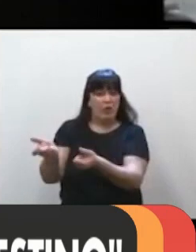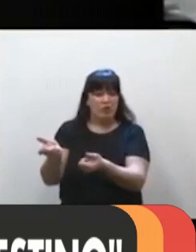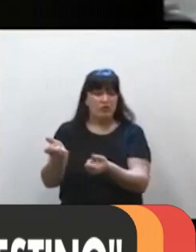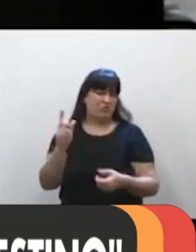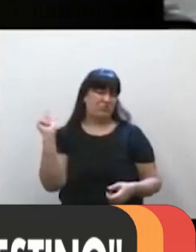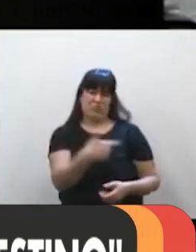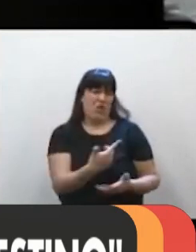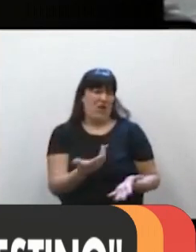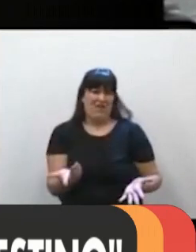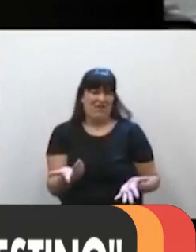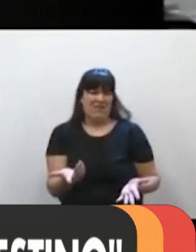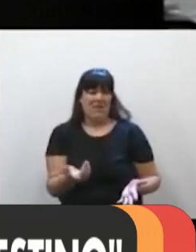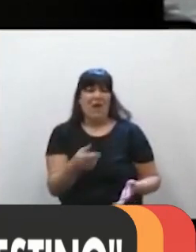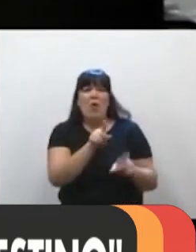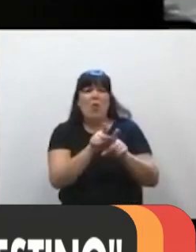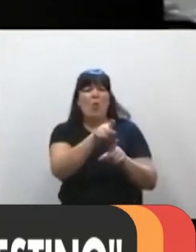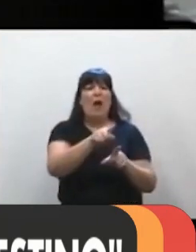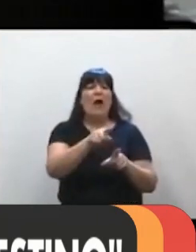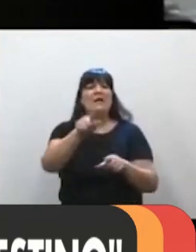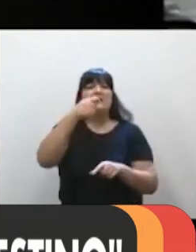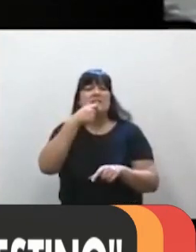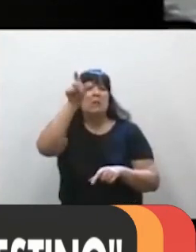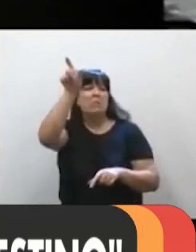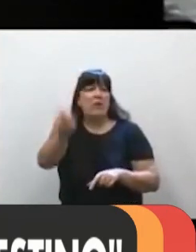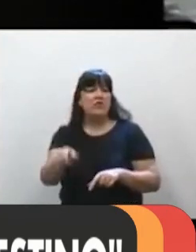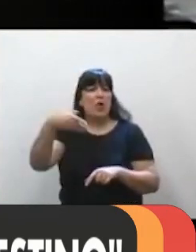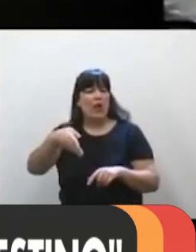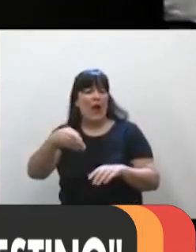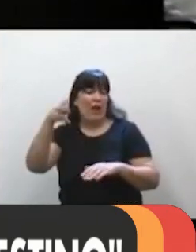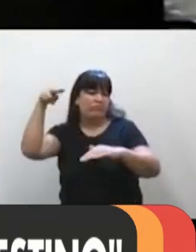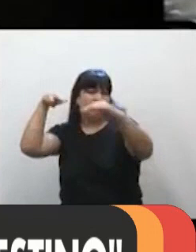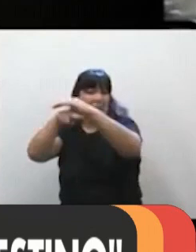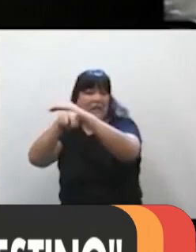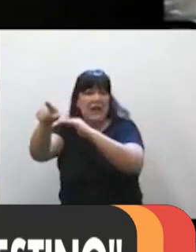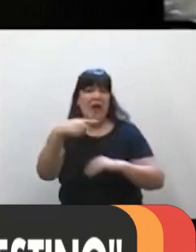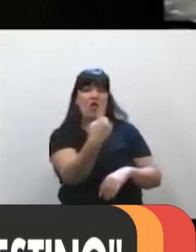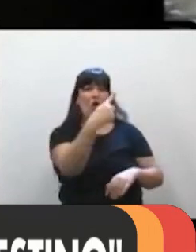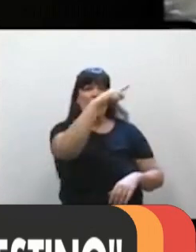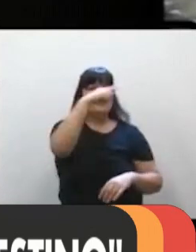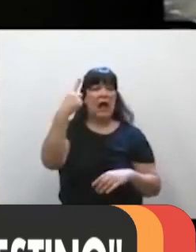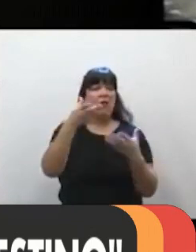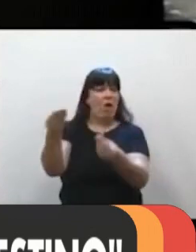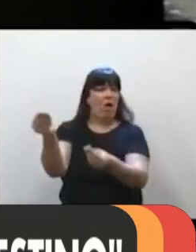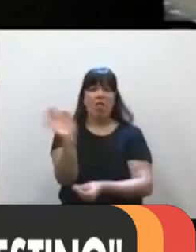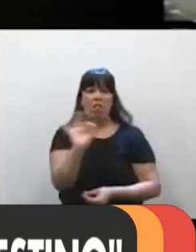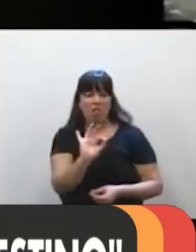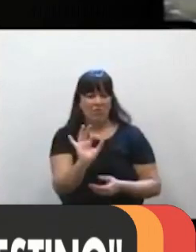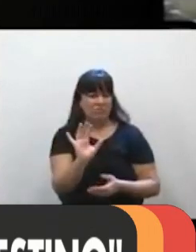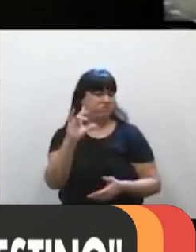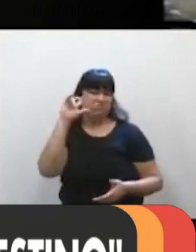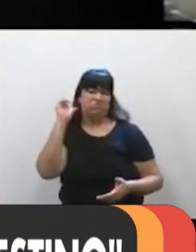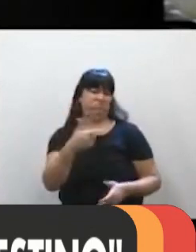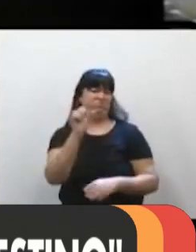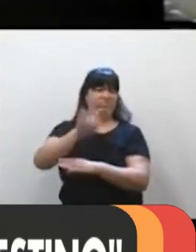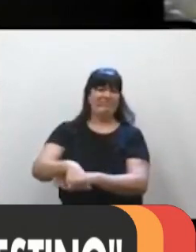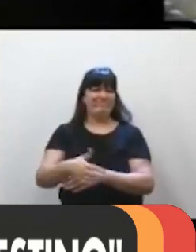indigno que mirar a los costados cuando alguien se interna y no hacemos absolutamente nada. O al contrario, lo que